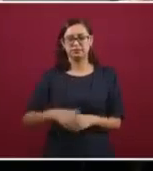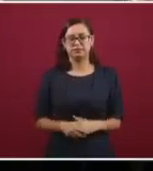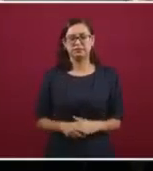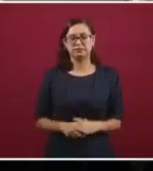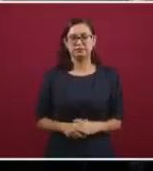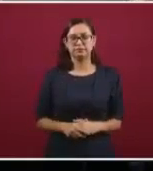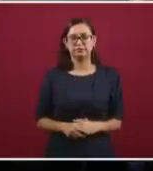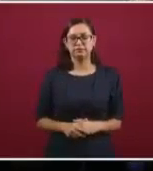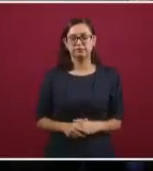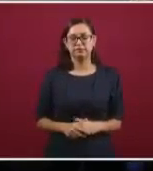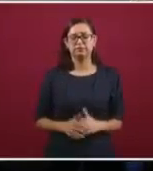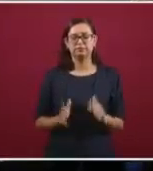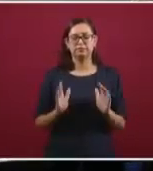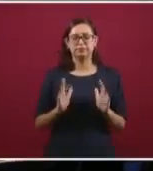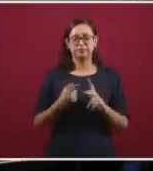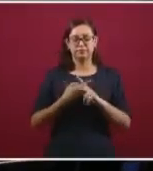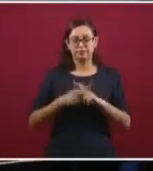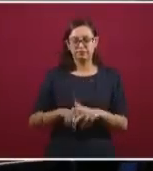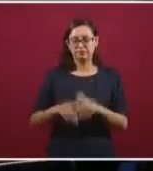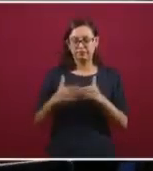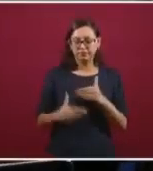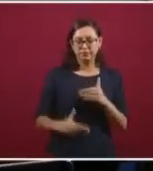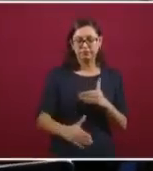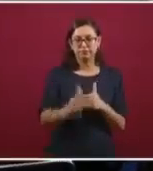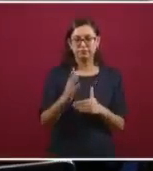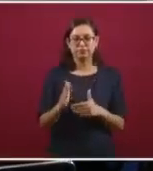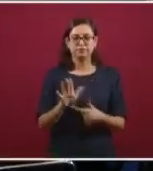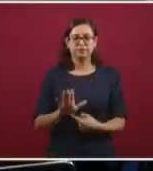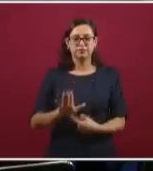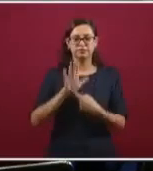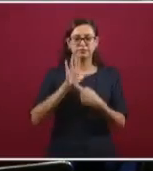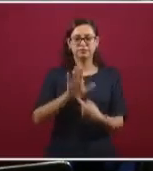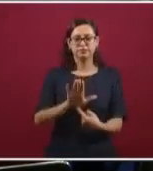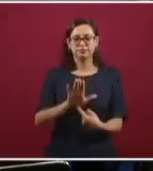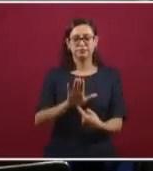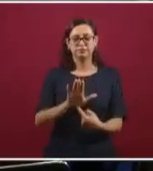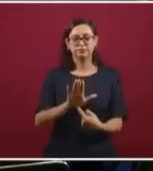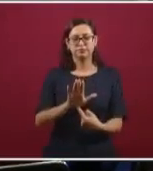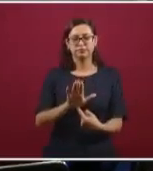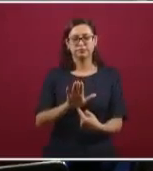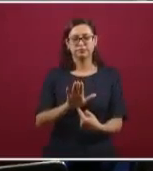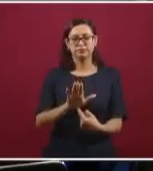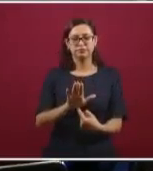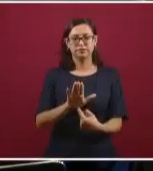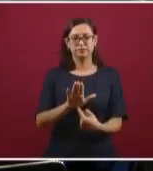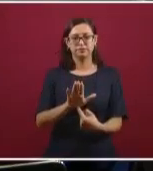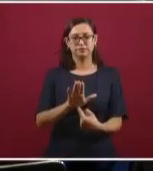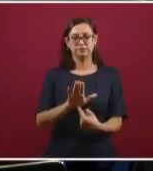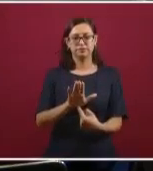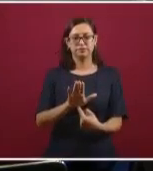a iniciar con la presentación de